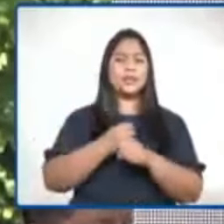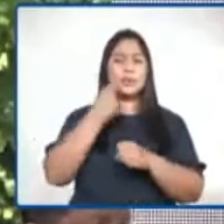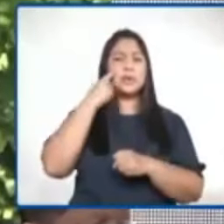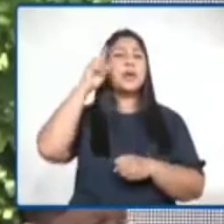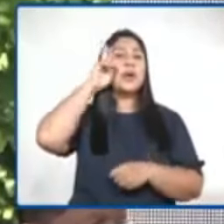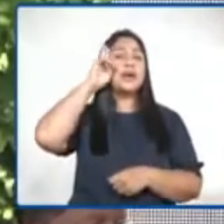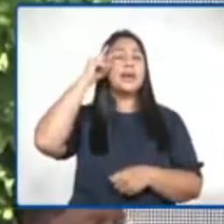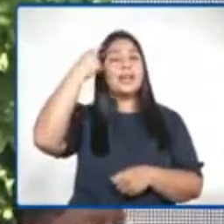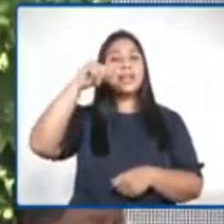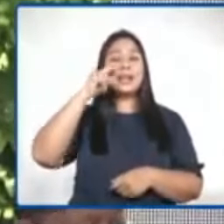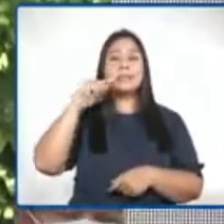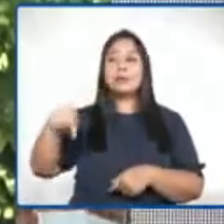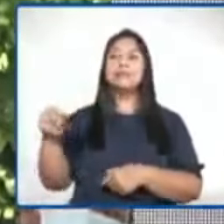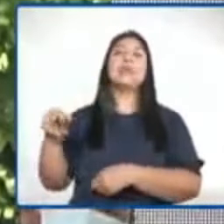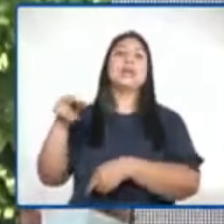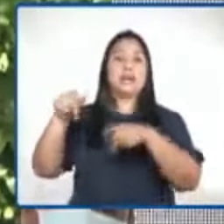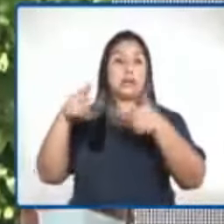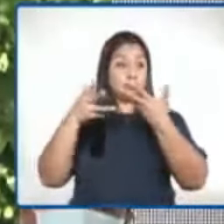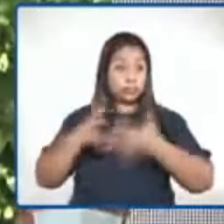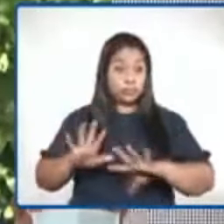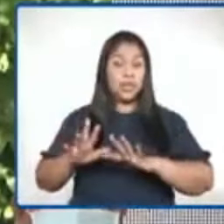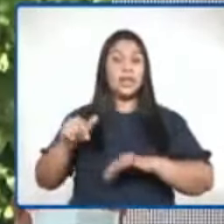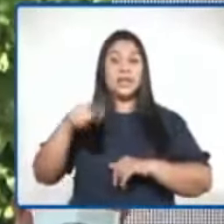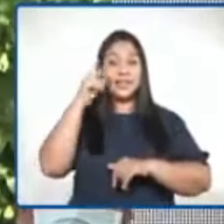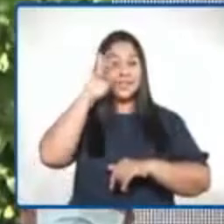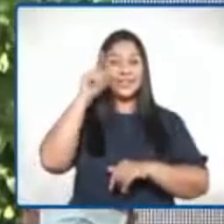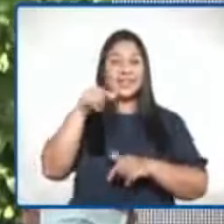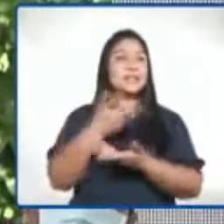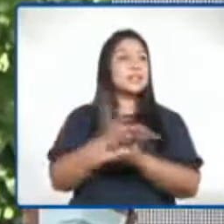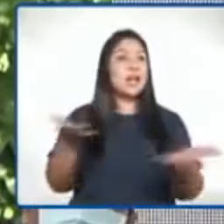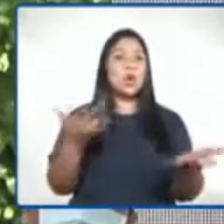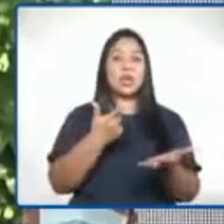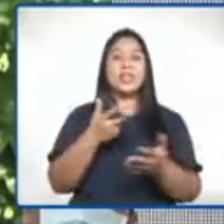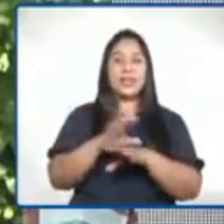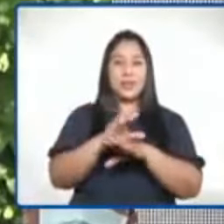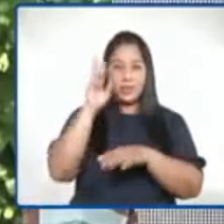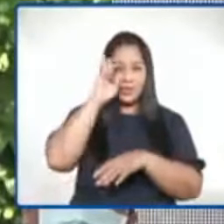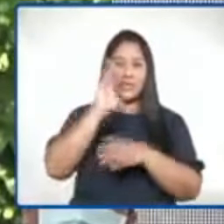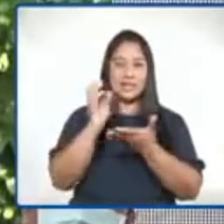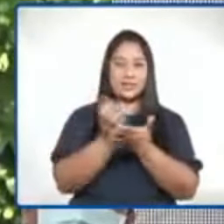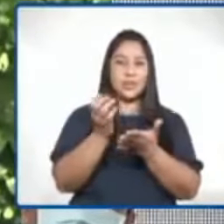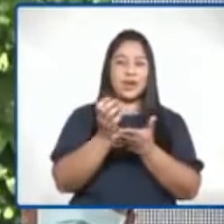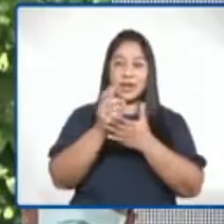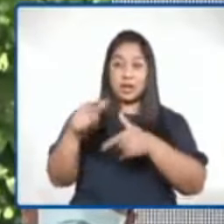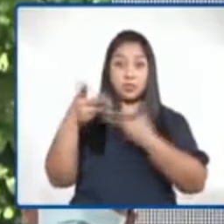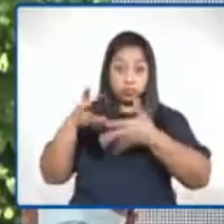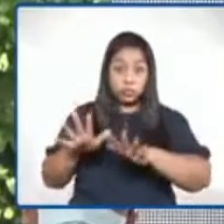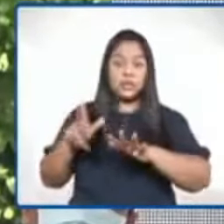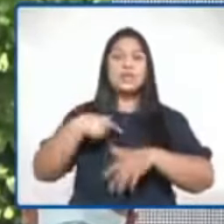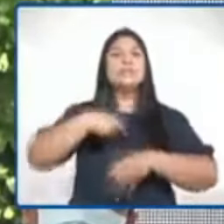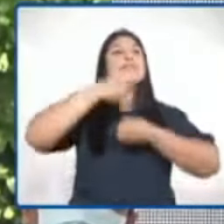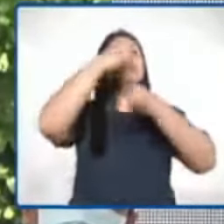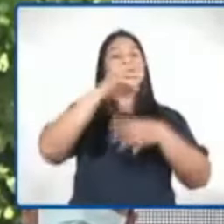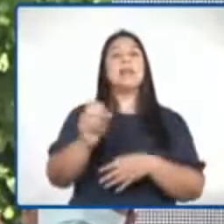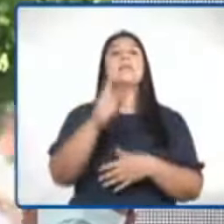porque regresando de aquí de inaugurar el salón de cómputo en la escuela, di la noticia que el primer